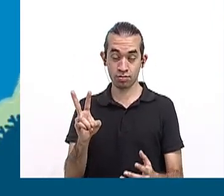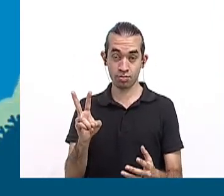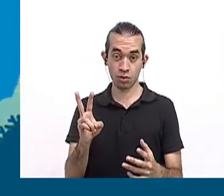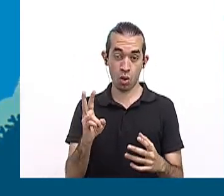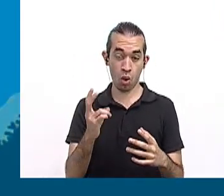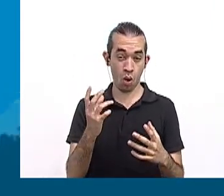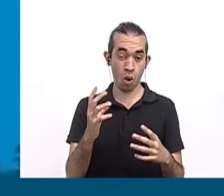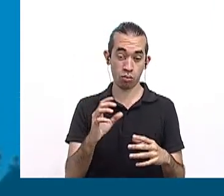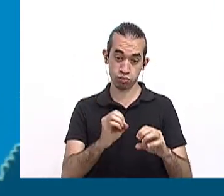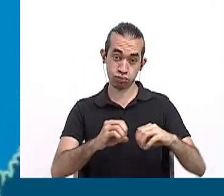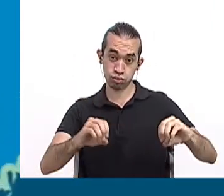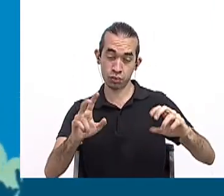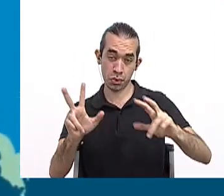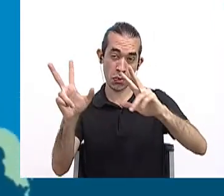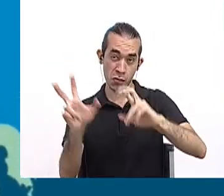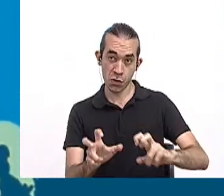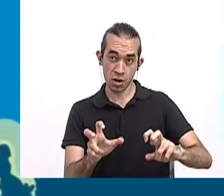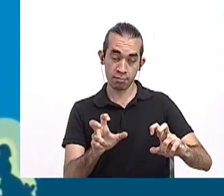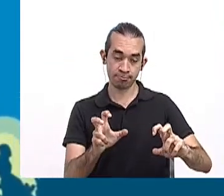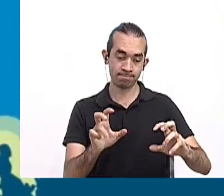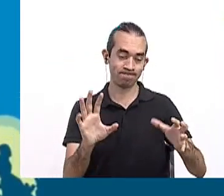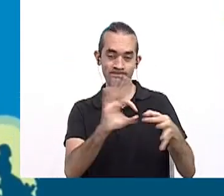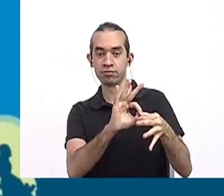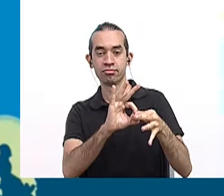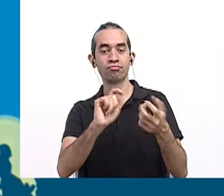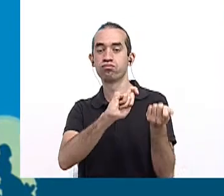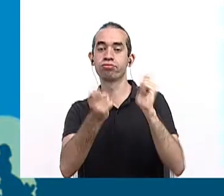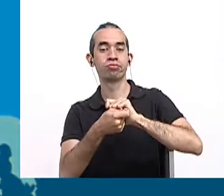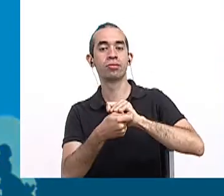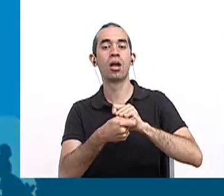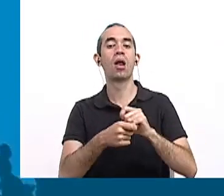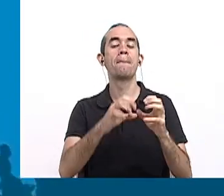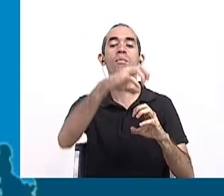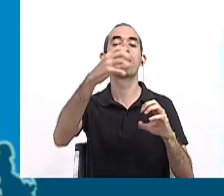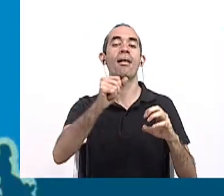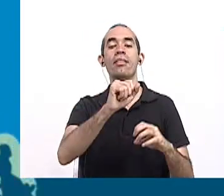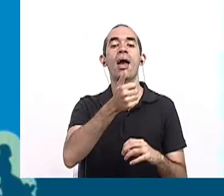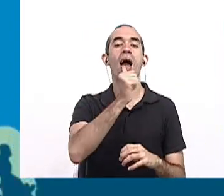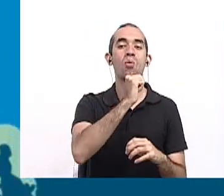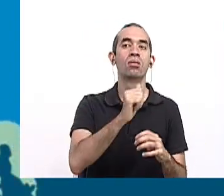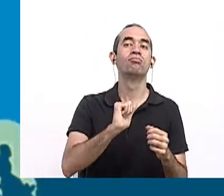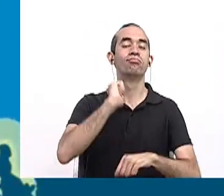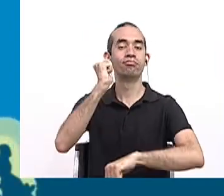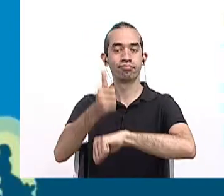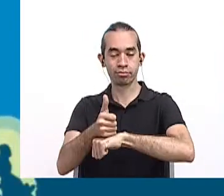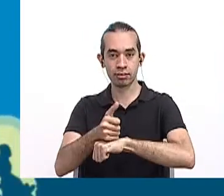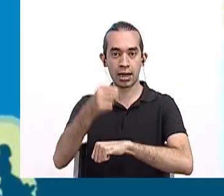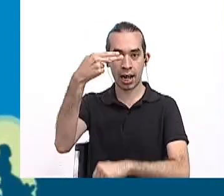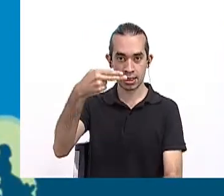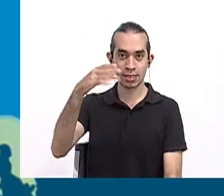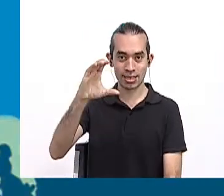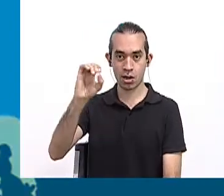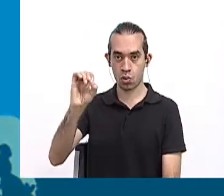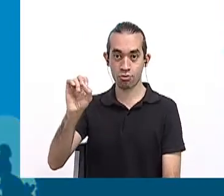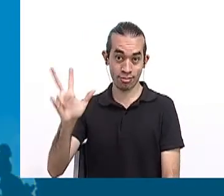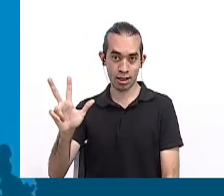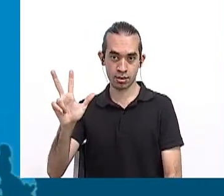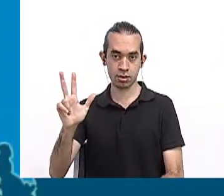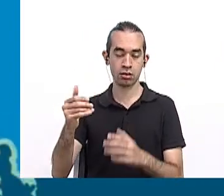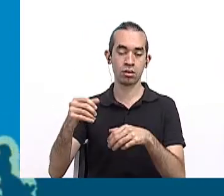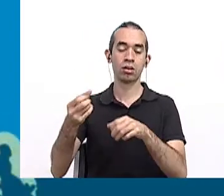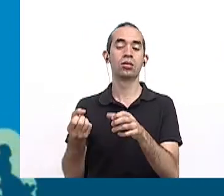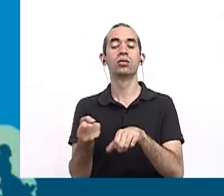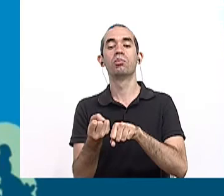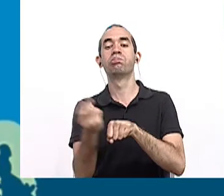océano entra en reacción con las moléculas de agua formando ácido carbónico y liberando iones de